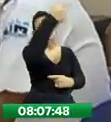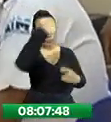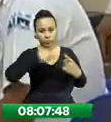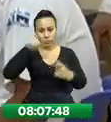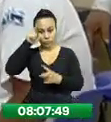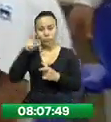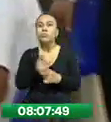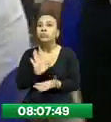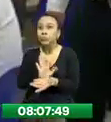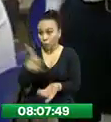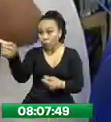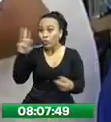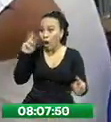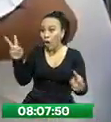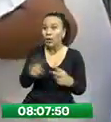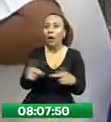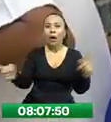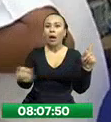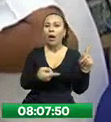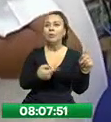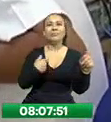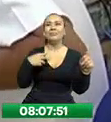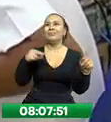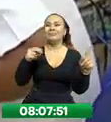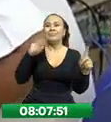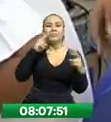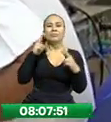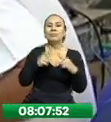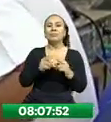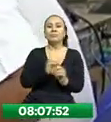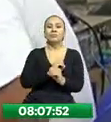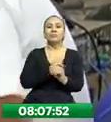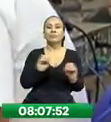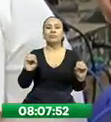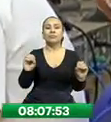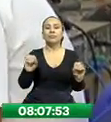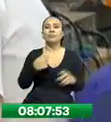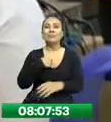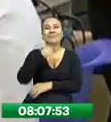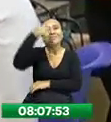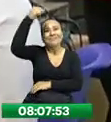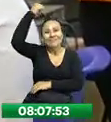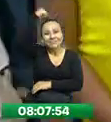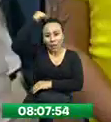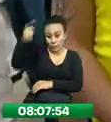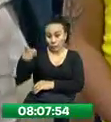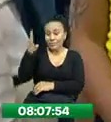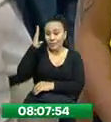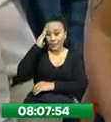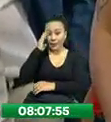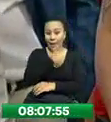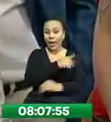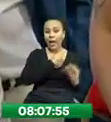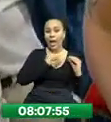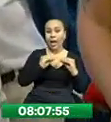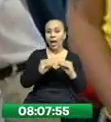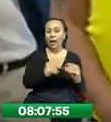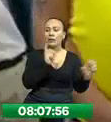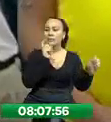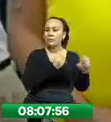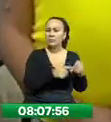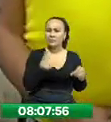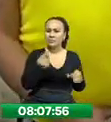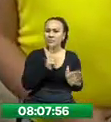inmediato ante el fiscal para saber si era cierto que la conocía y si estaba al tanto de estos supuestos cupos por los